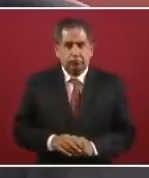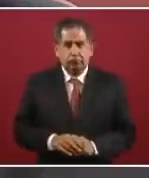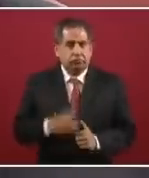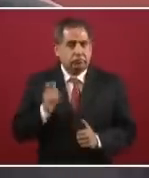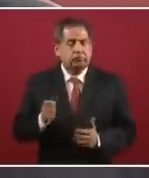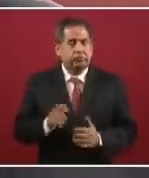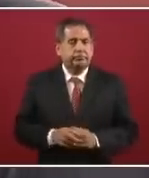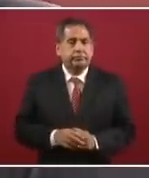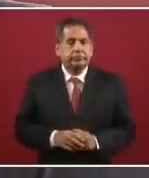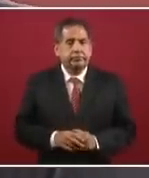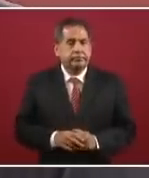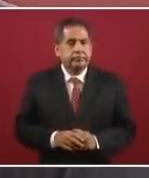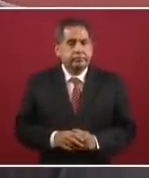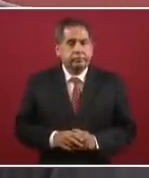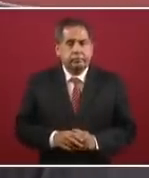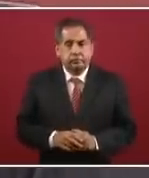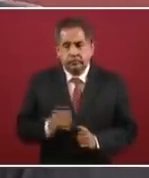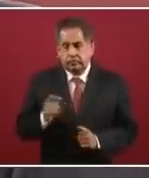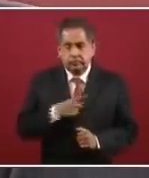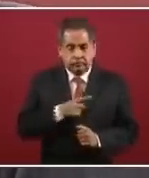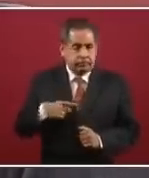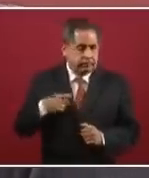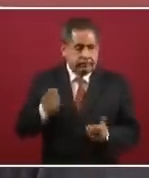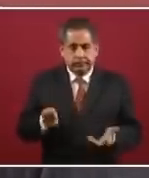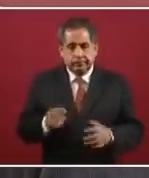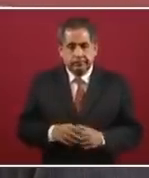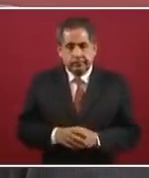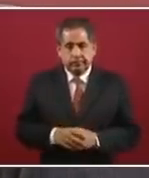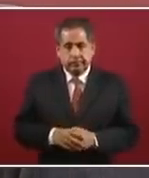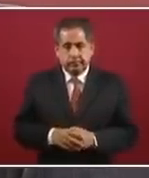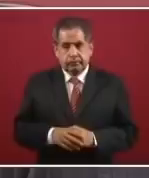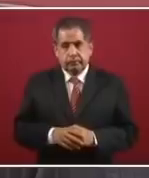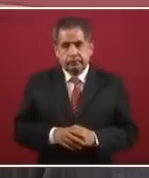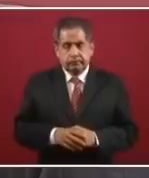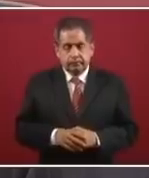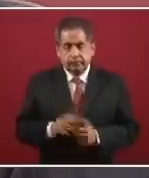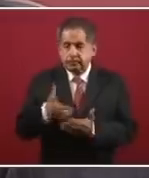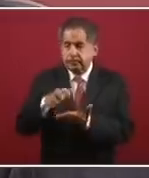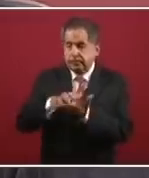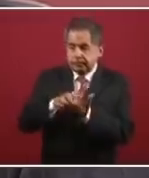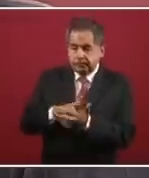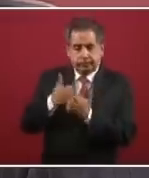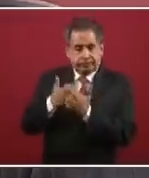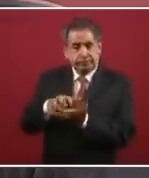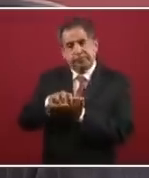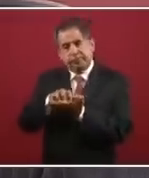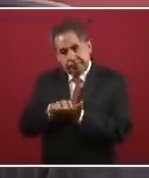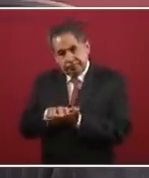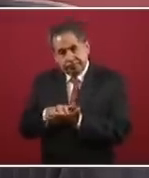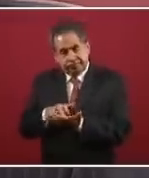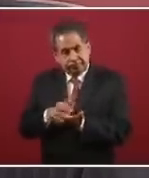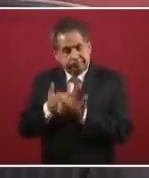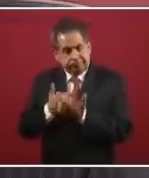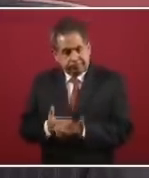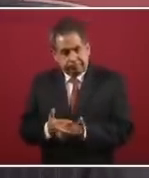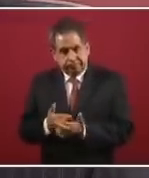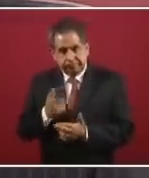Entonces, tenemos que ahorrar y